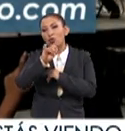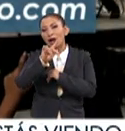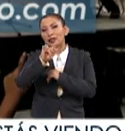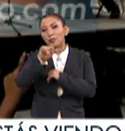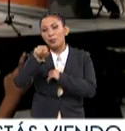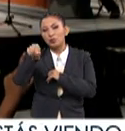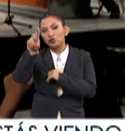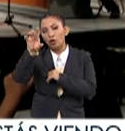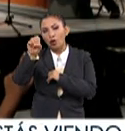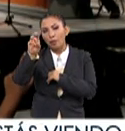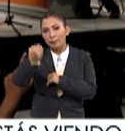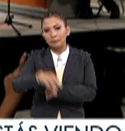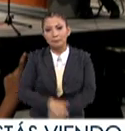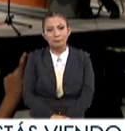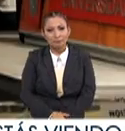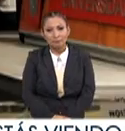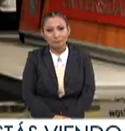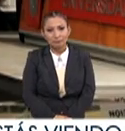porunacuerdoeducativo.com.